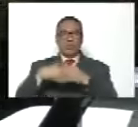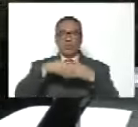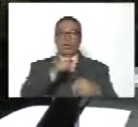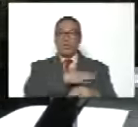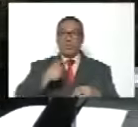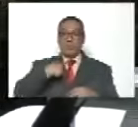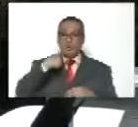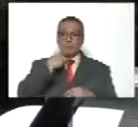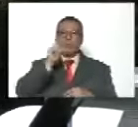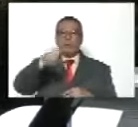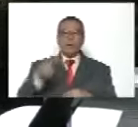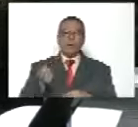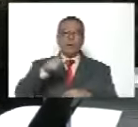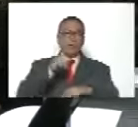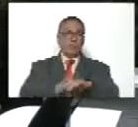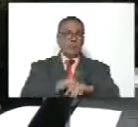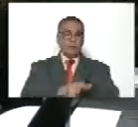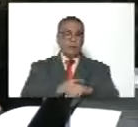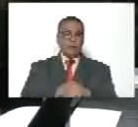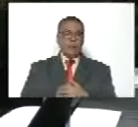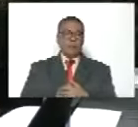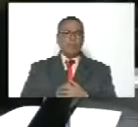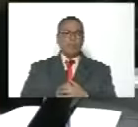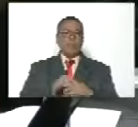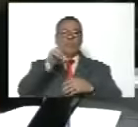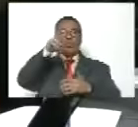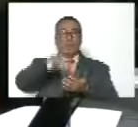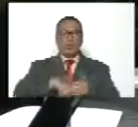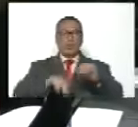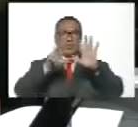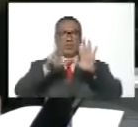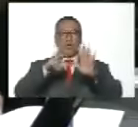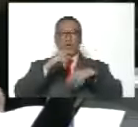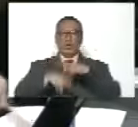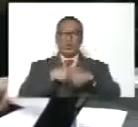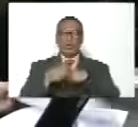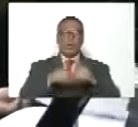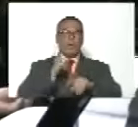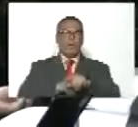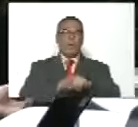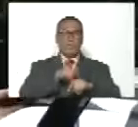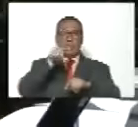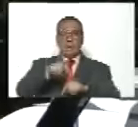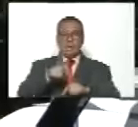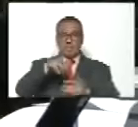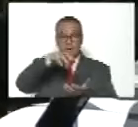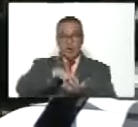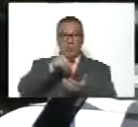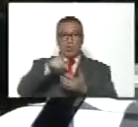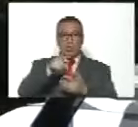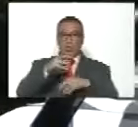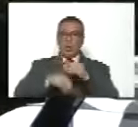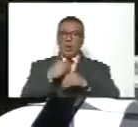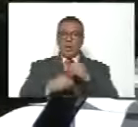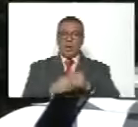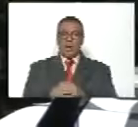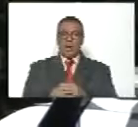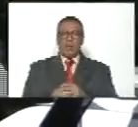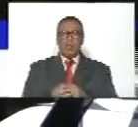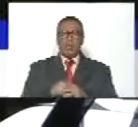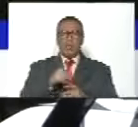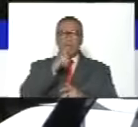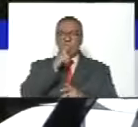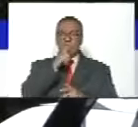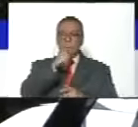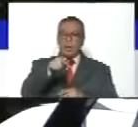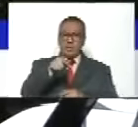decir además que esas elecciones del 2018 se produjeron en un momento en que este recinto estaba tomado por la crueldad